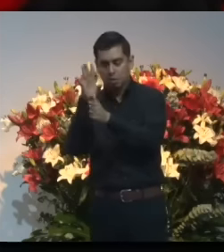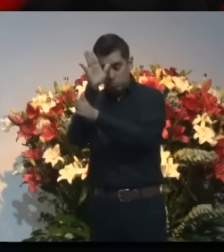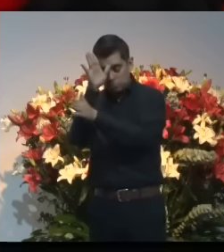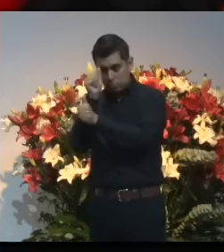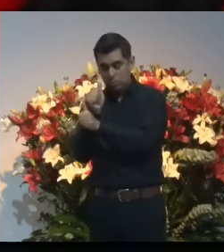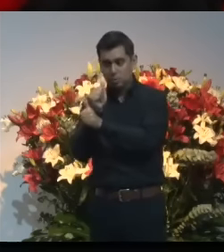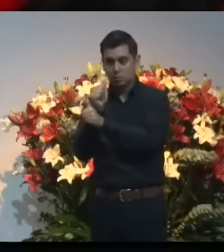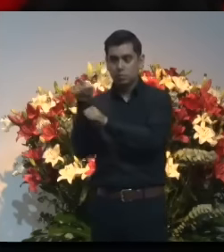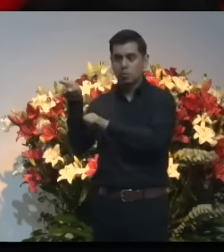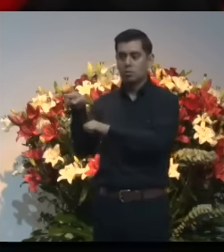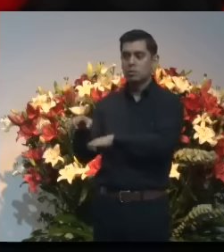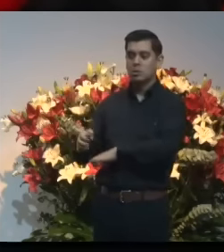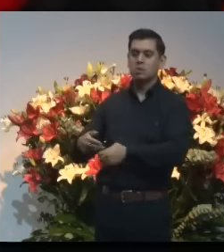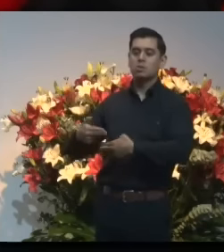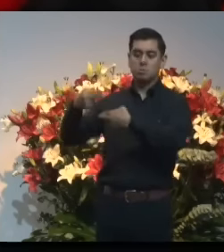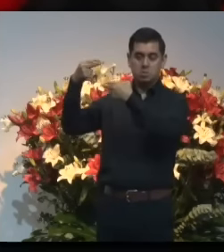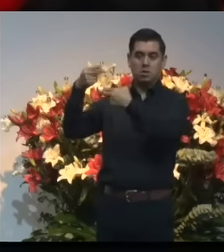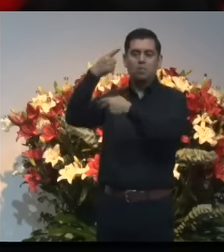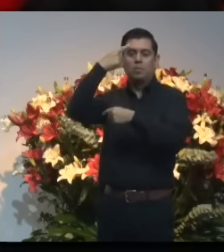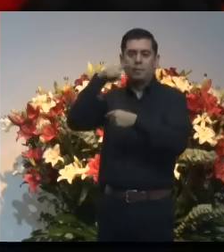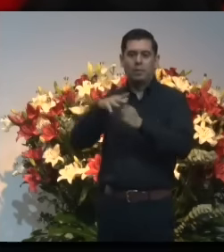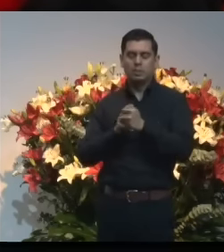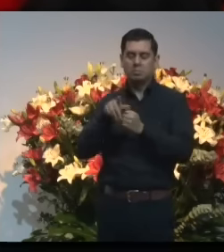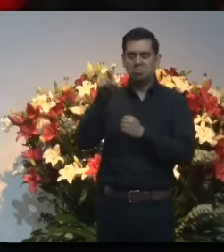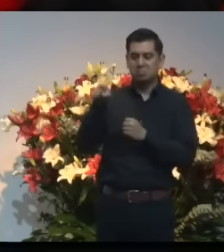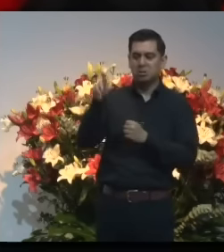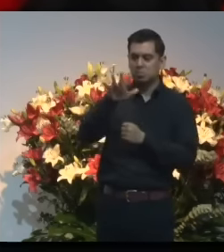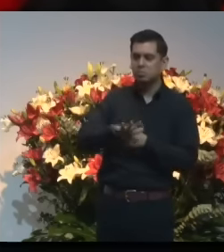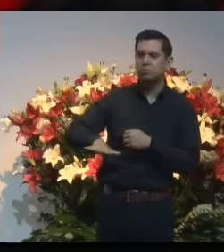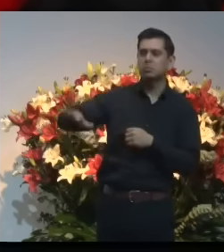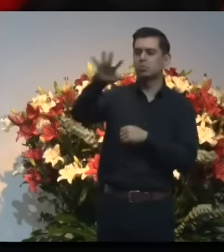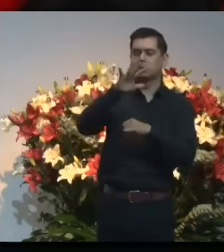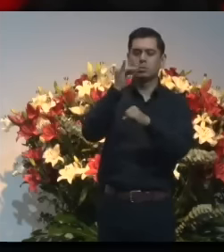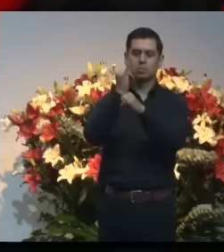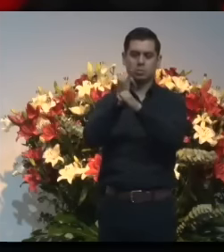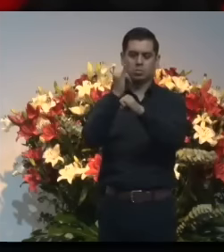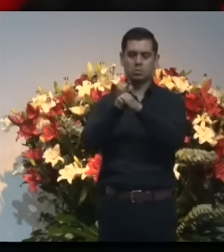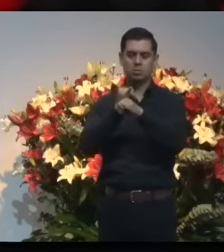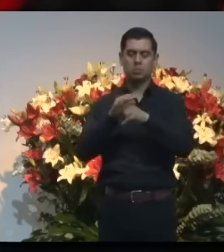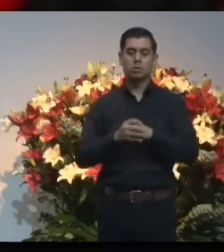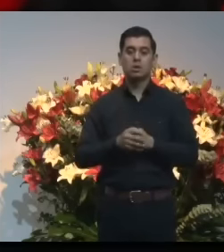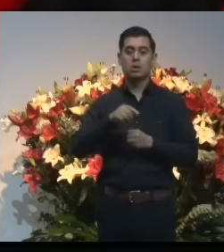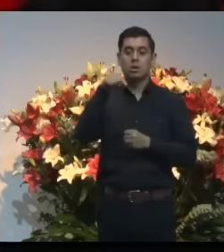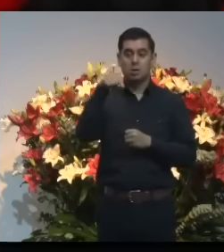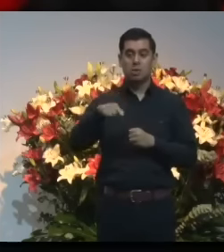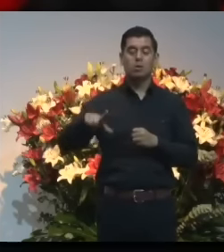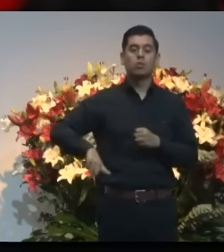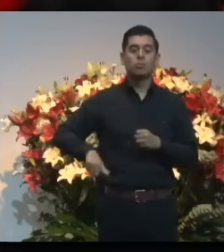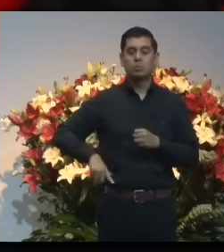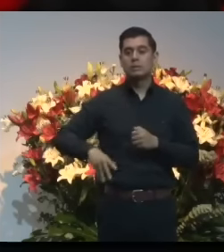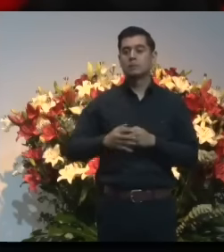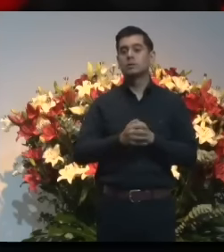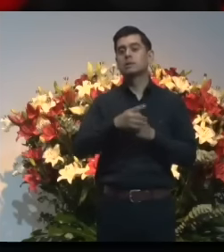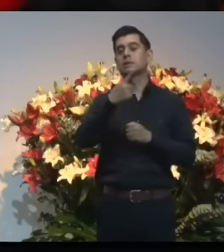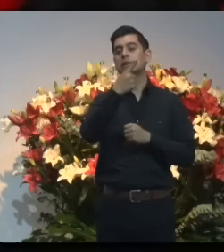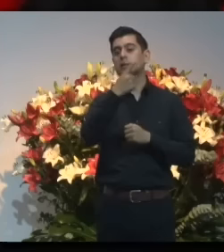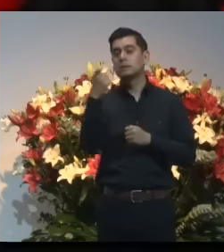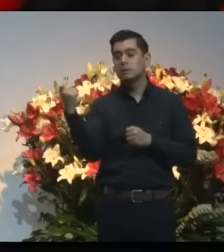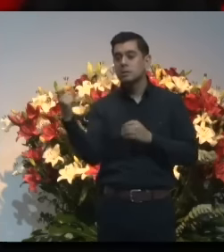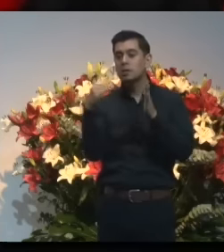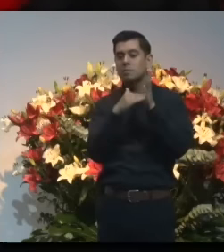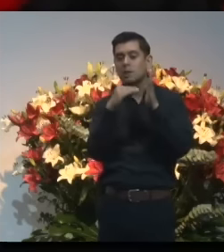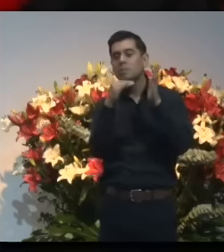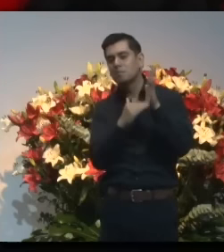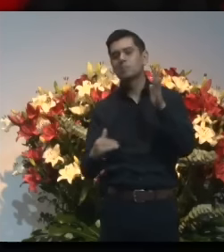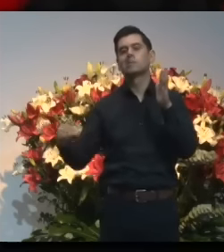cobertura, pero dejarle al sector privado la cobertura. Ha sido un fracaso. Este gobierno ha invertido 100 mil millones de pesos en hardware a